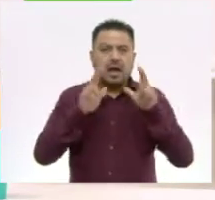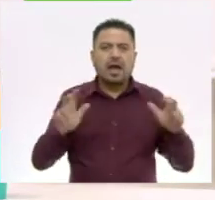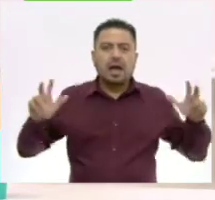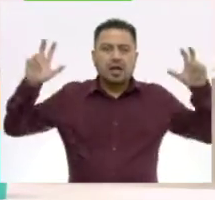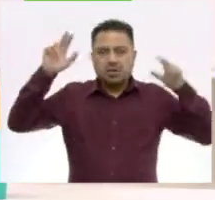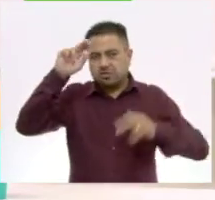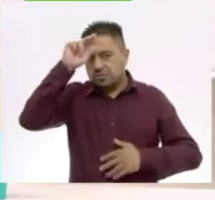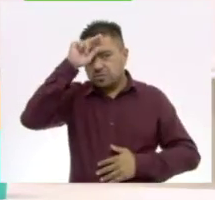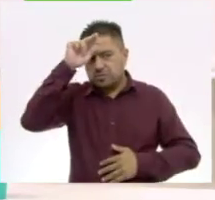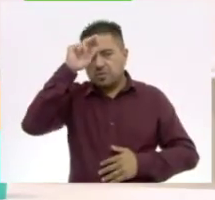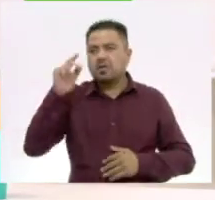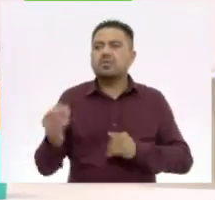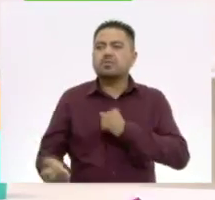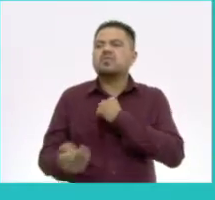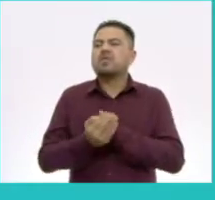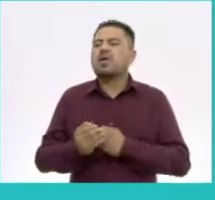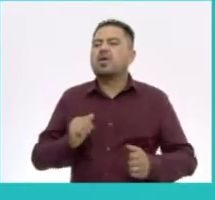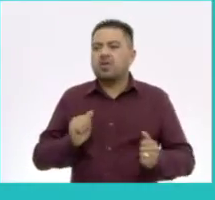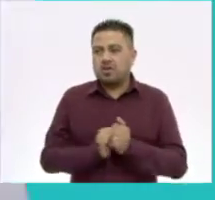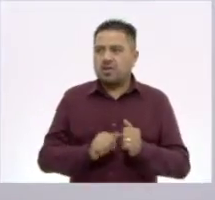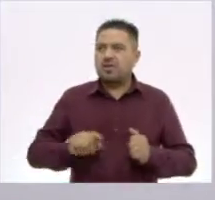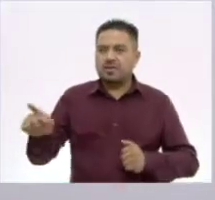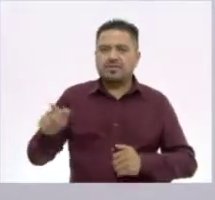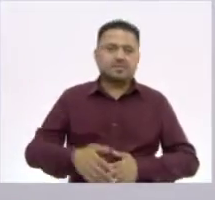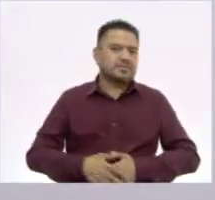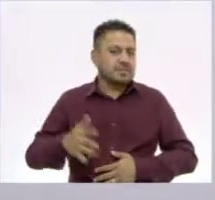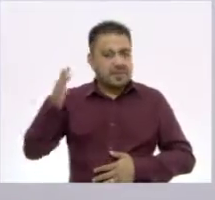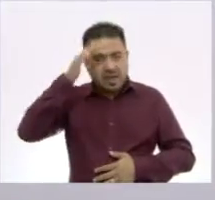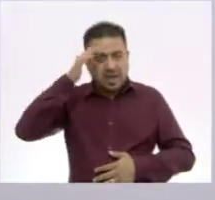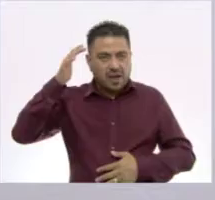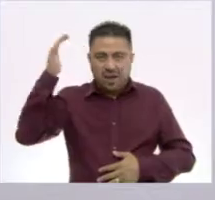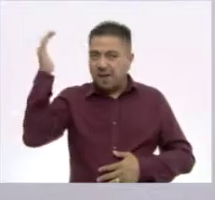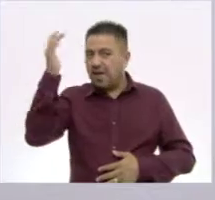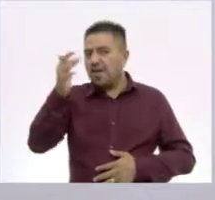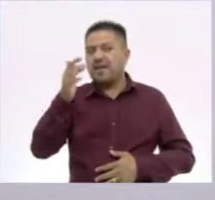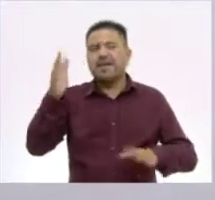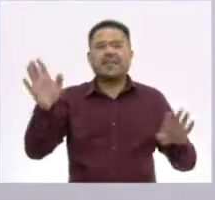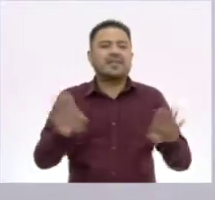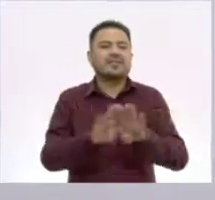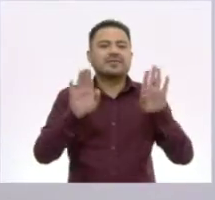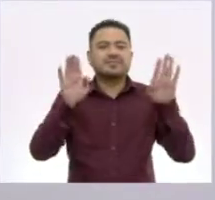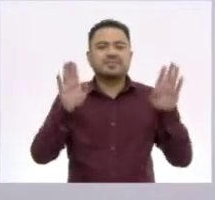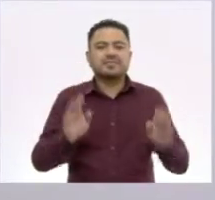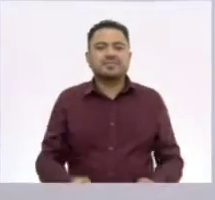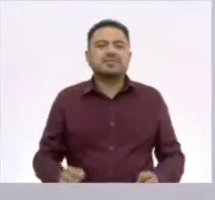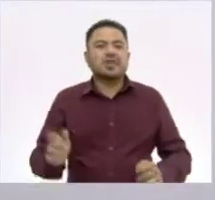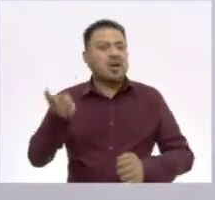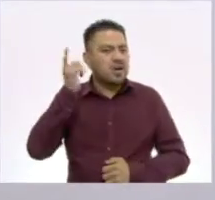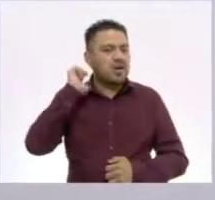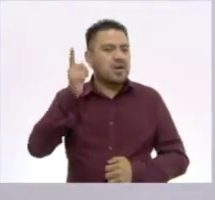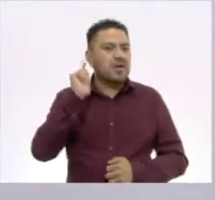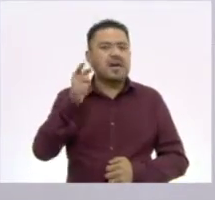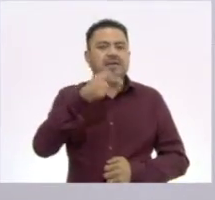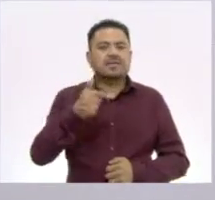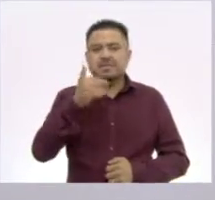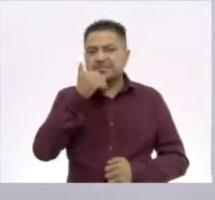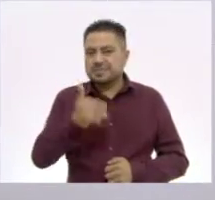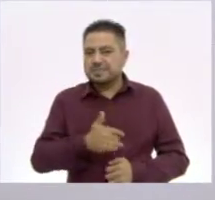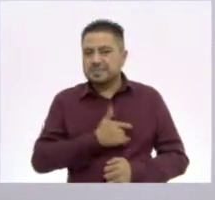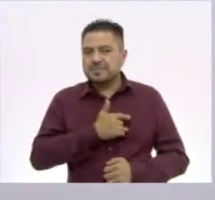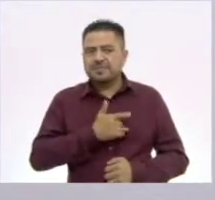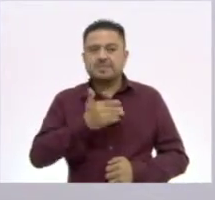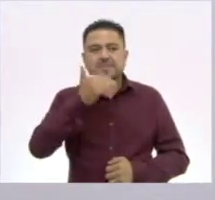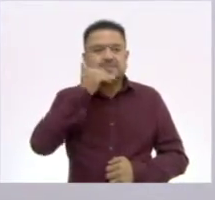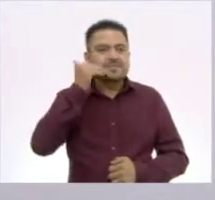dar un muy buen consejo vamos con él hola como estan espero que muy bien que